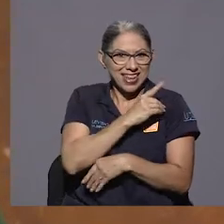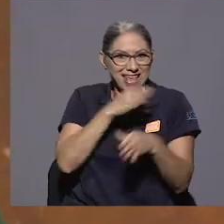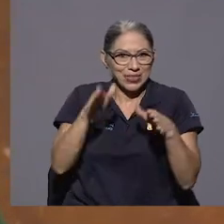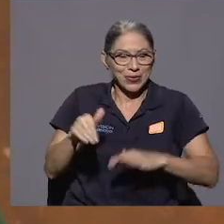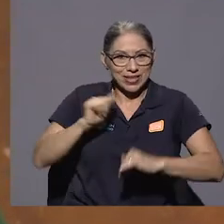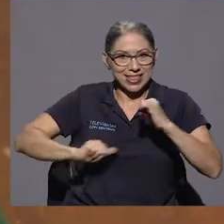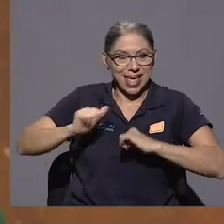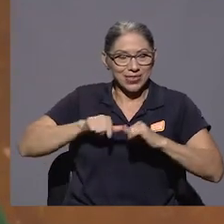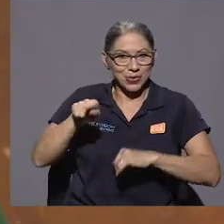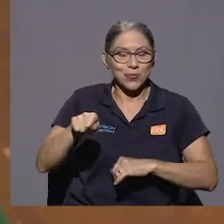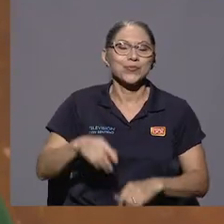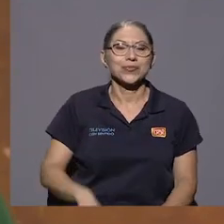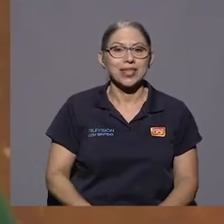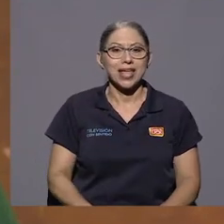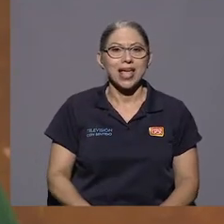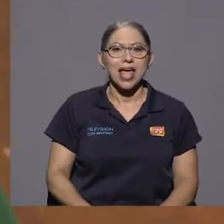entonces,